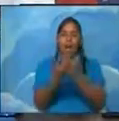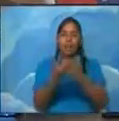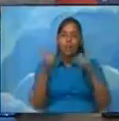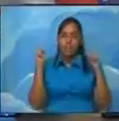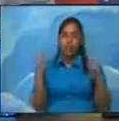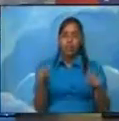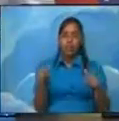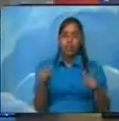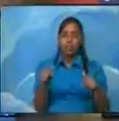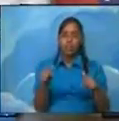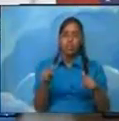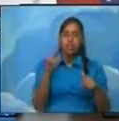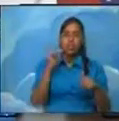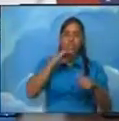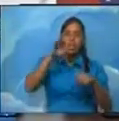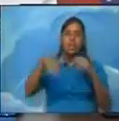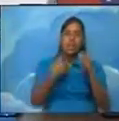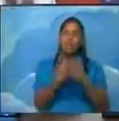Hasta hoy.